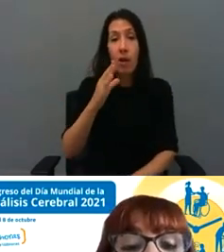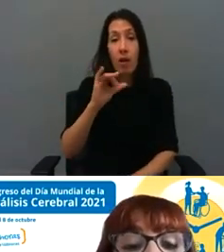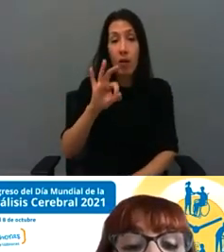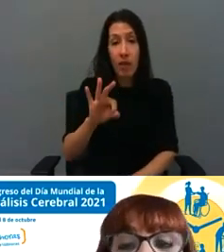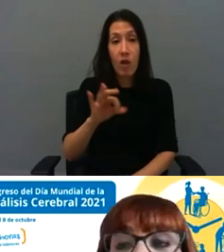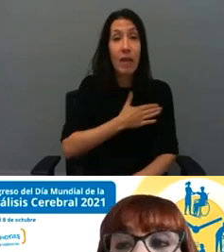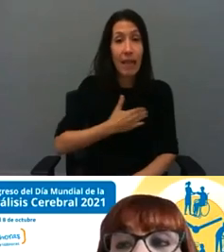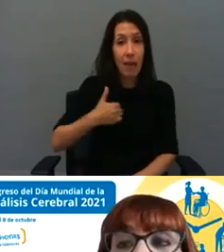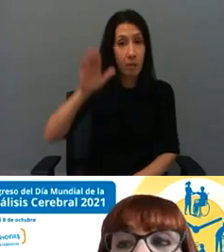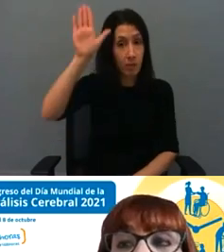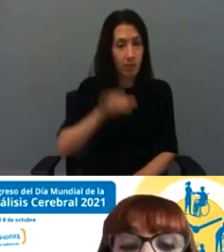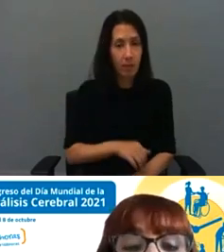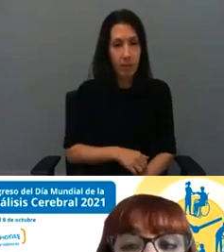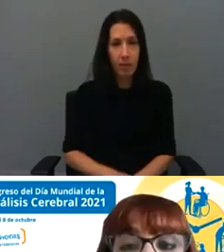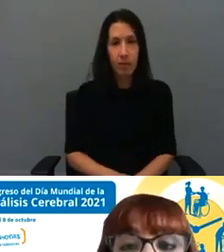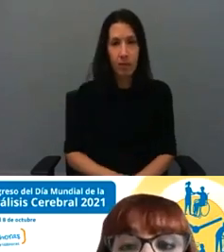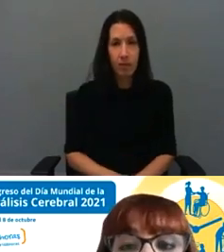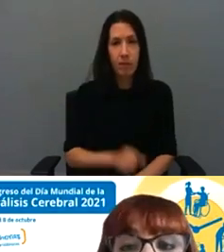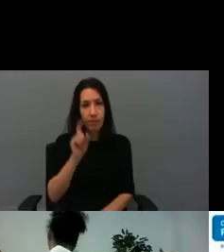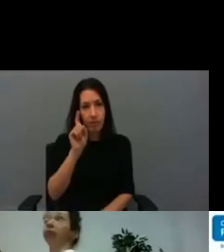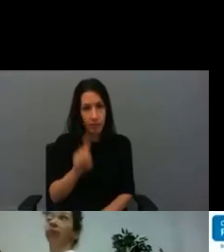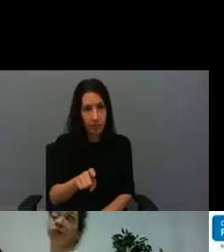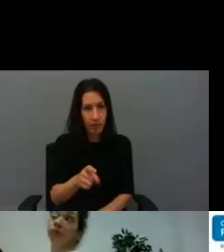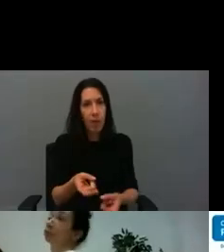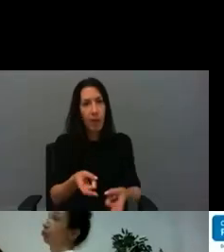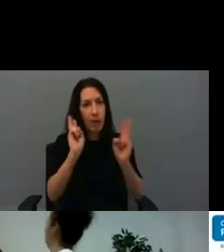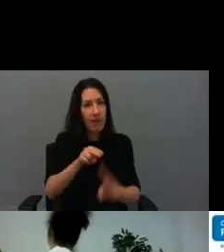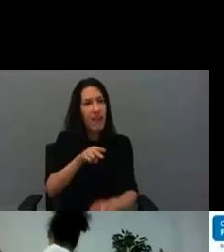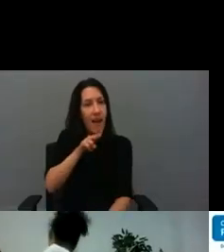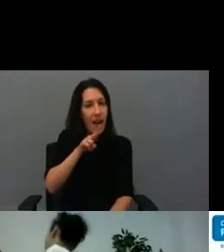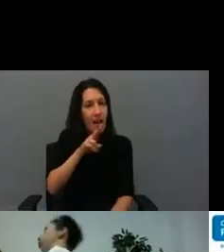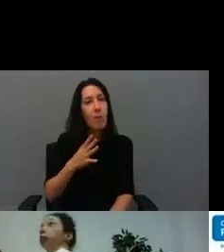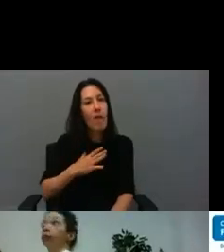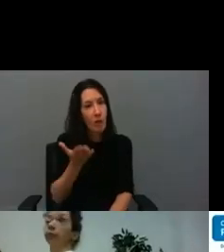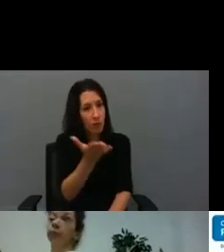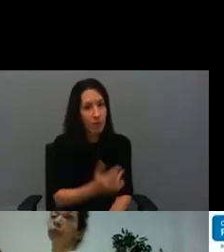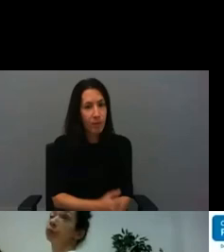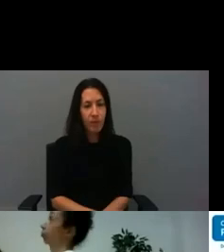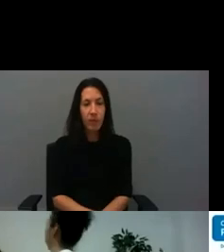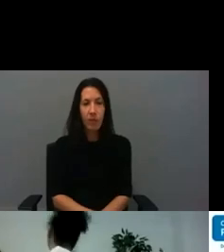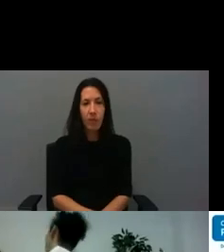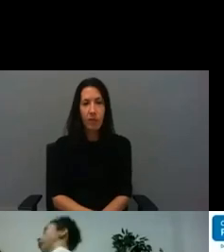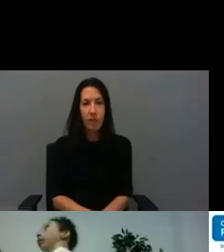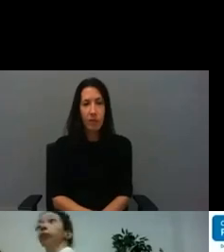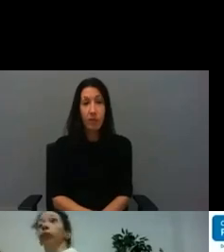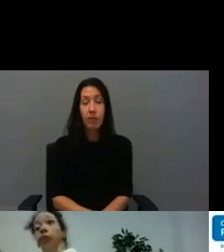quiere intervenir. Le vamos a dar la opción de permitir hablar. Rocío, adelante.